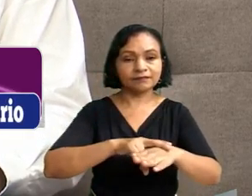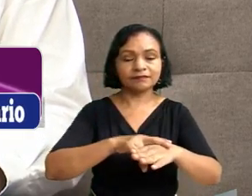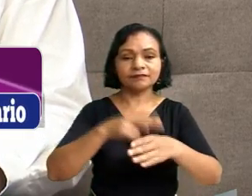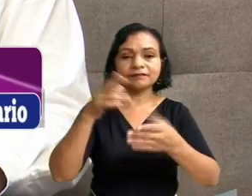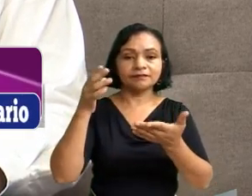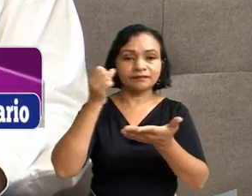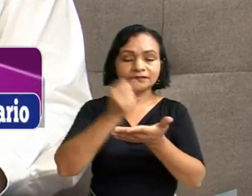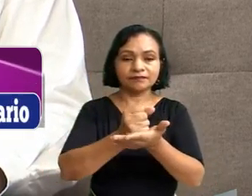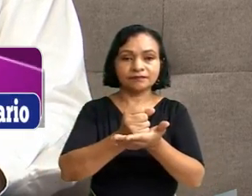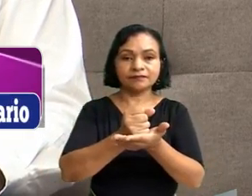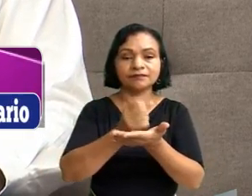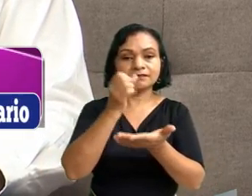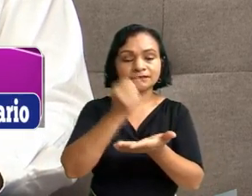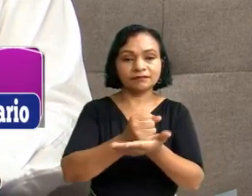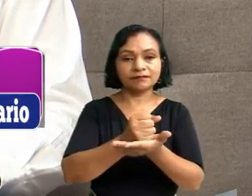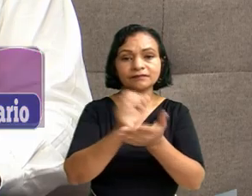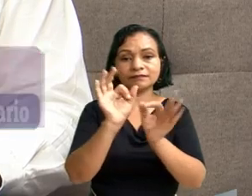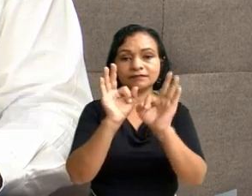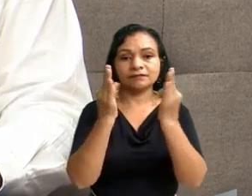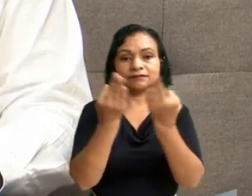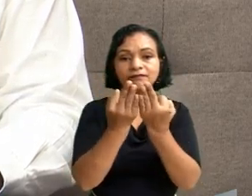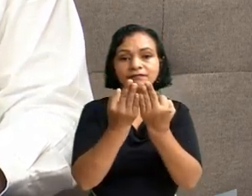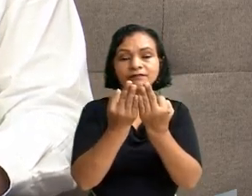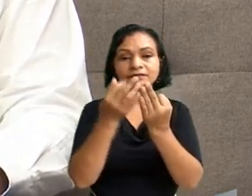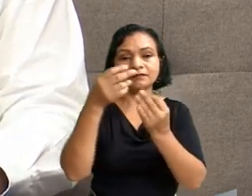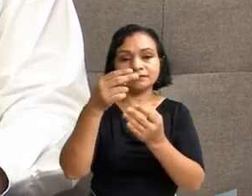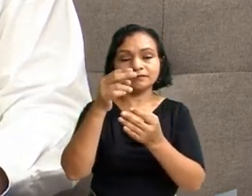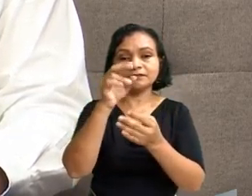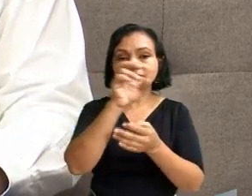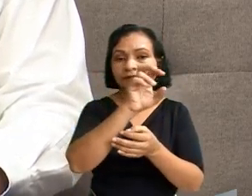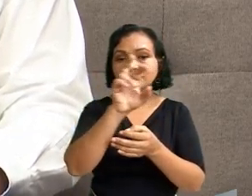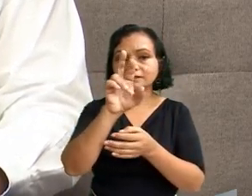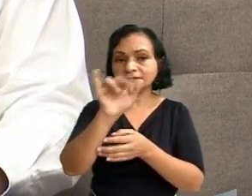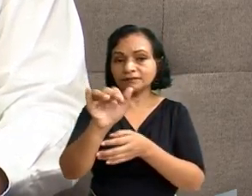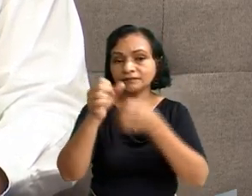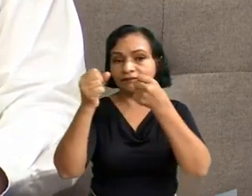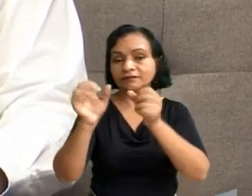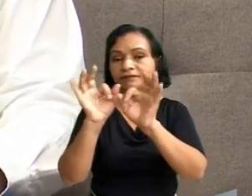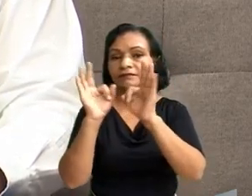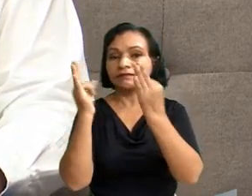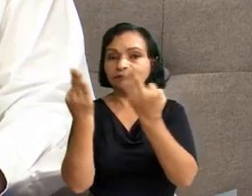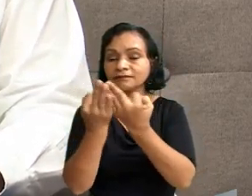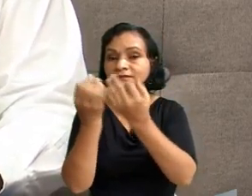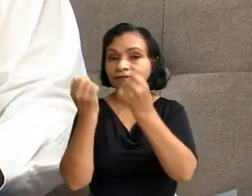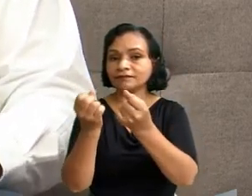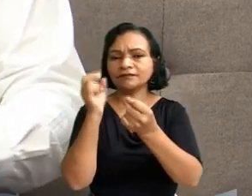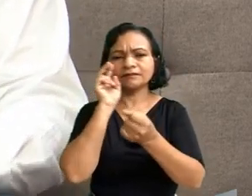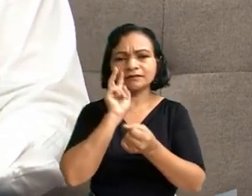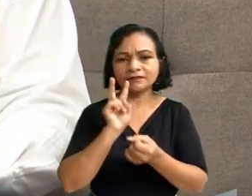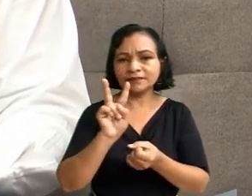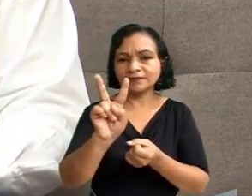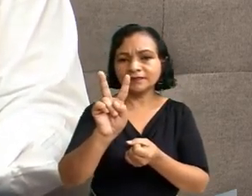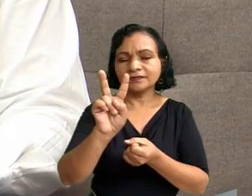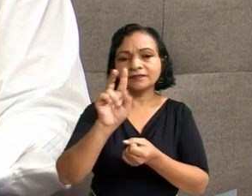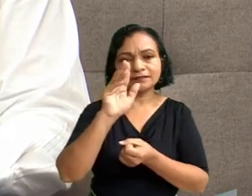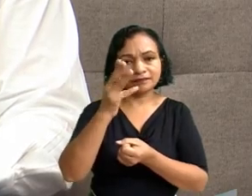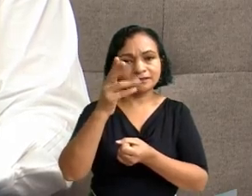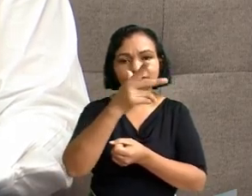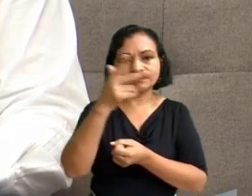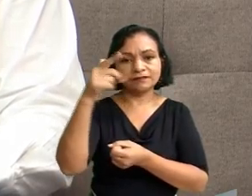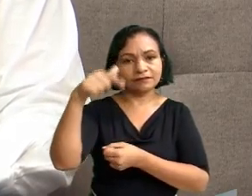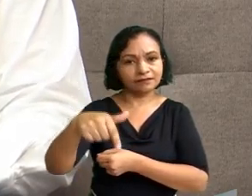carazo a la familia rodríguez gonzález a un henry rodríguez gonzález y a su familia que también sintonizan el programa desde el